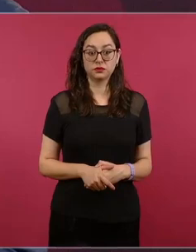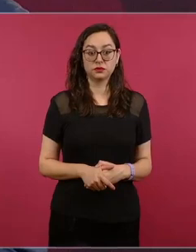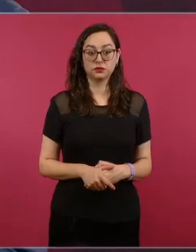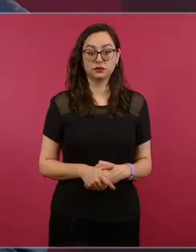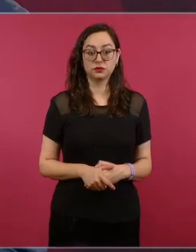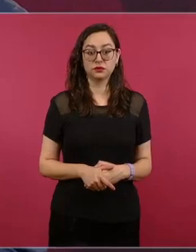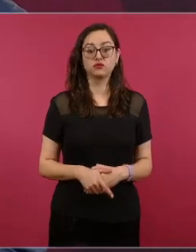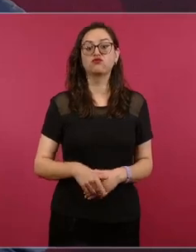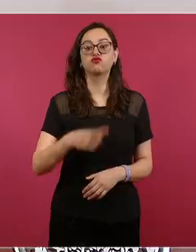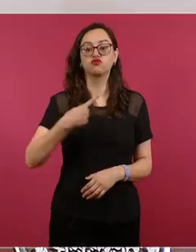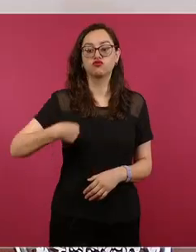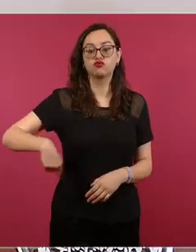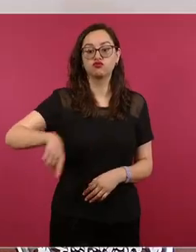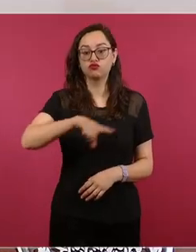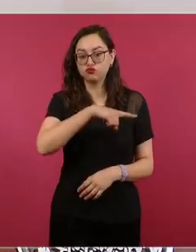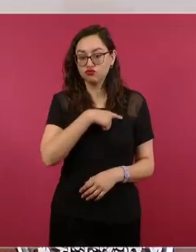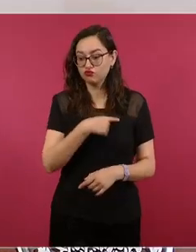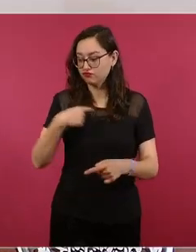formamos luchando.